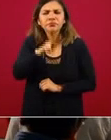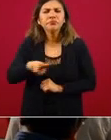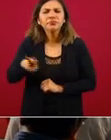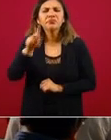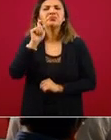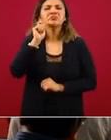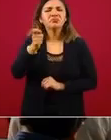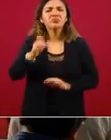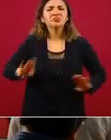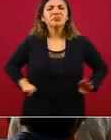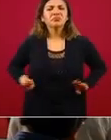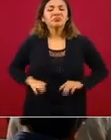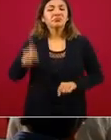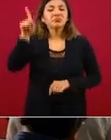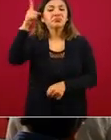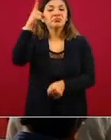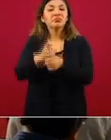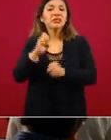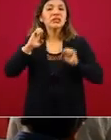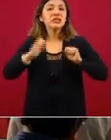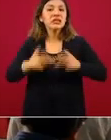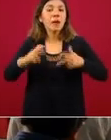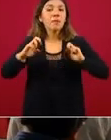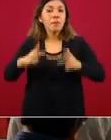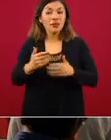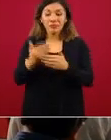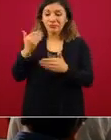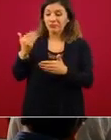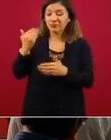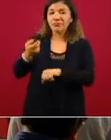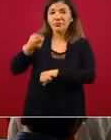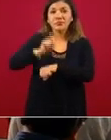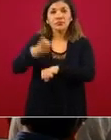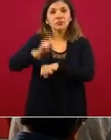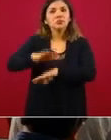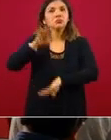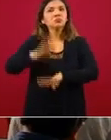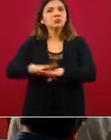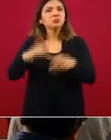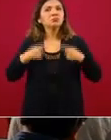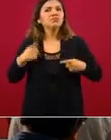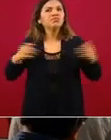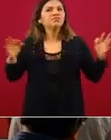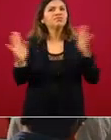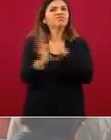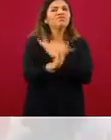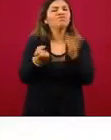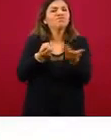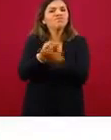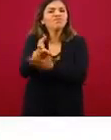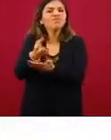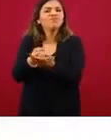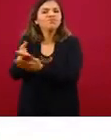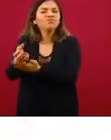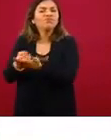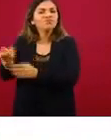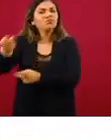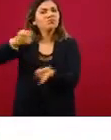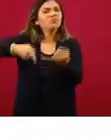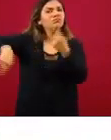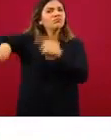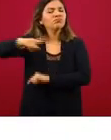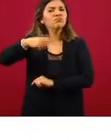sobre todo al estado de Chiapas, en donde en últimos días se ve un incremento de la movilidad de las personas